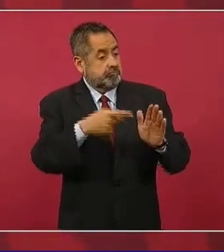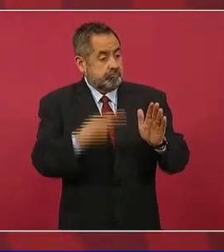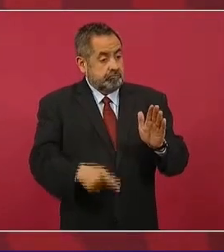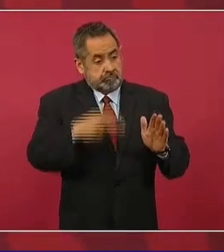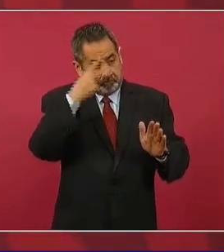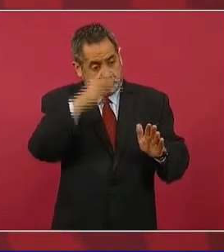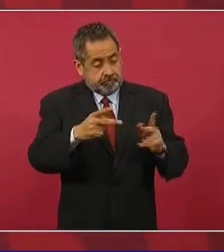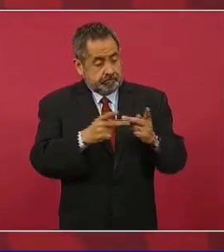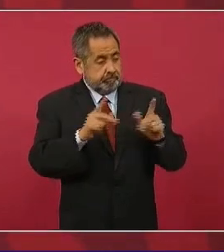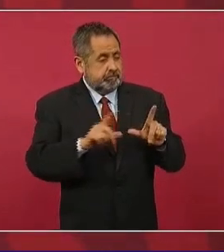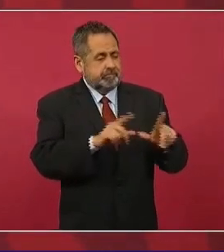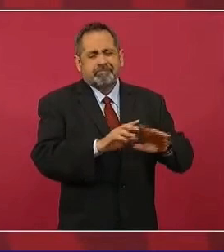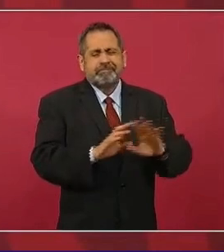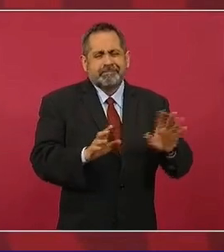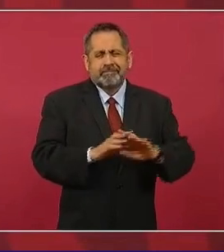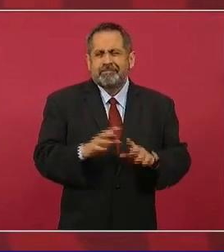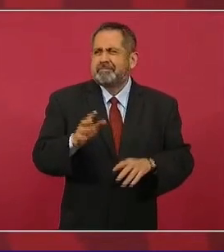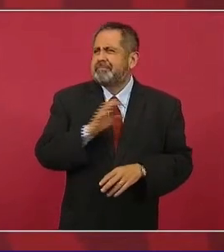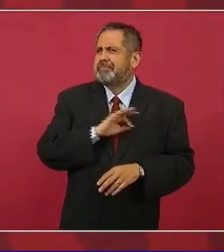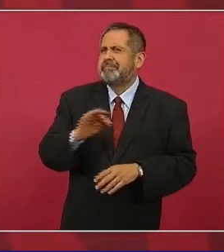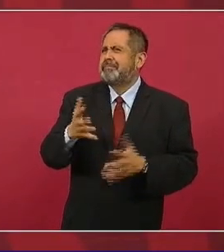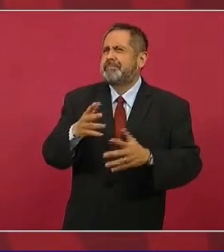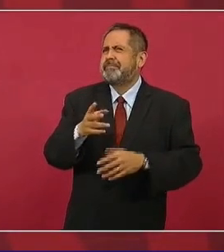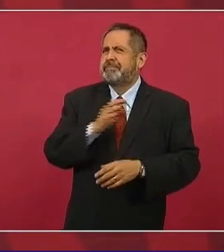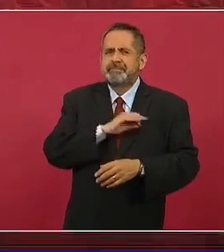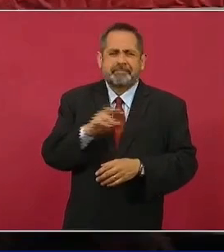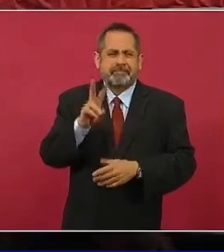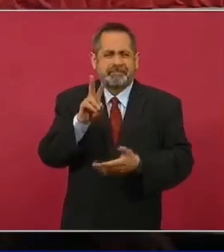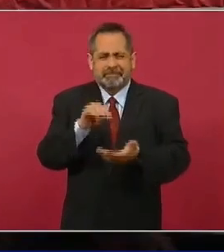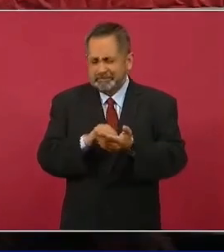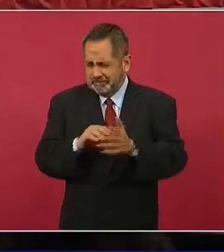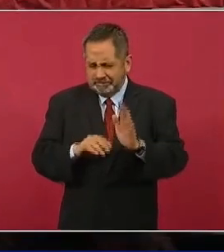es un promedio de 2,000,